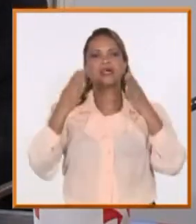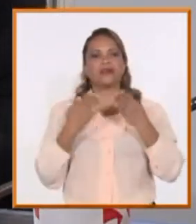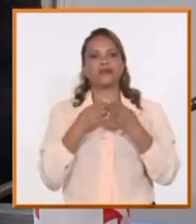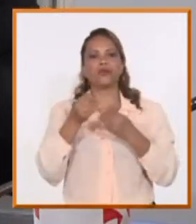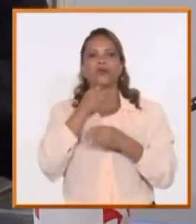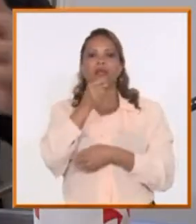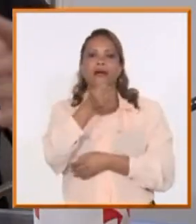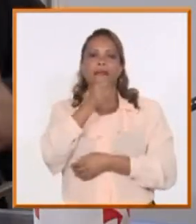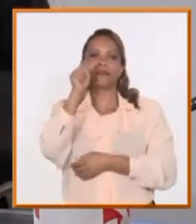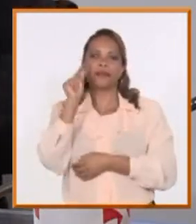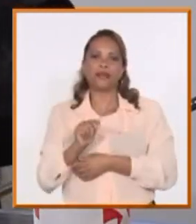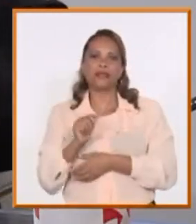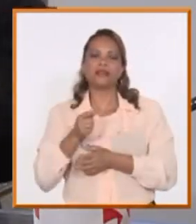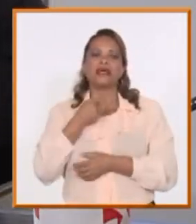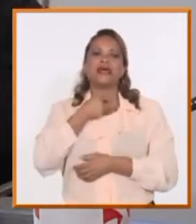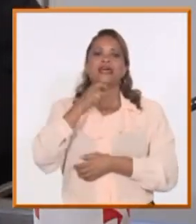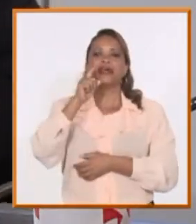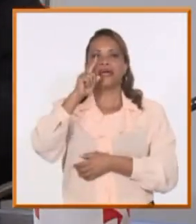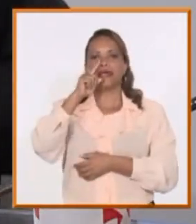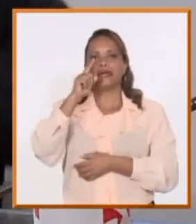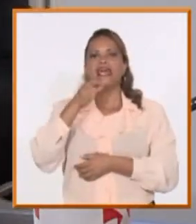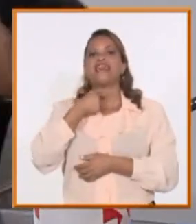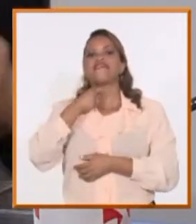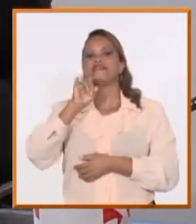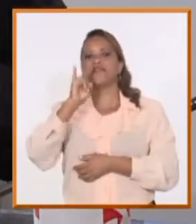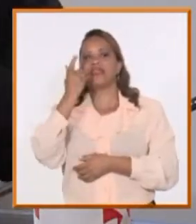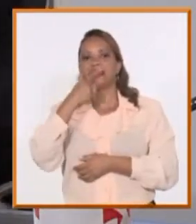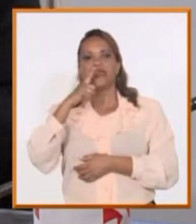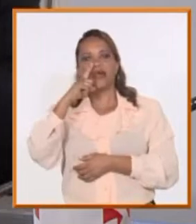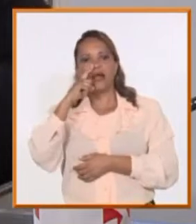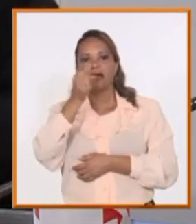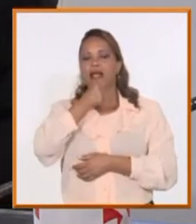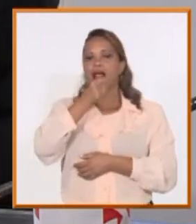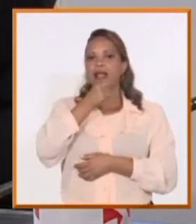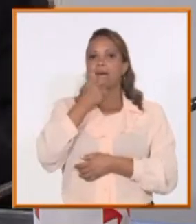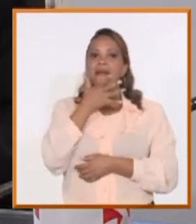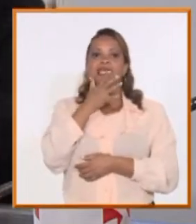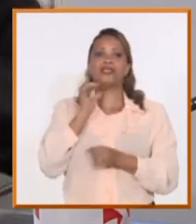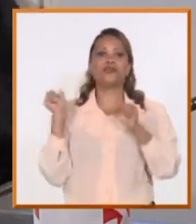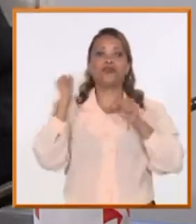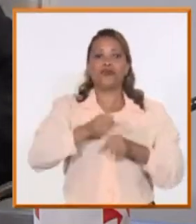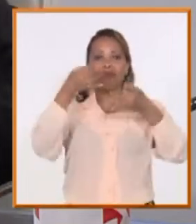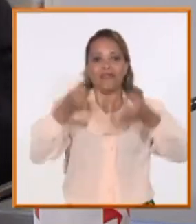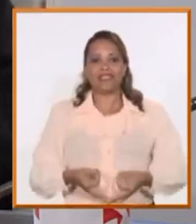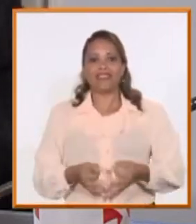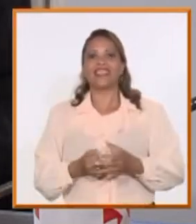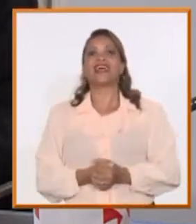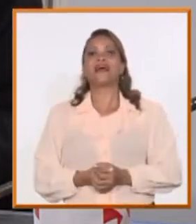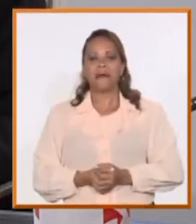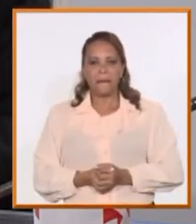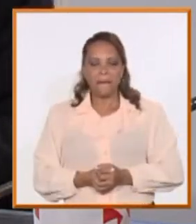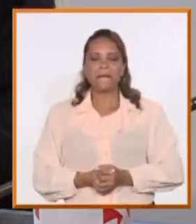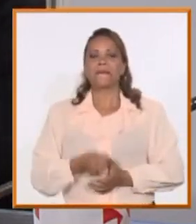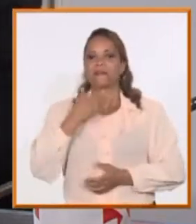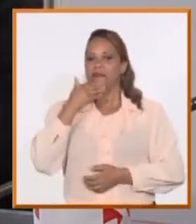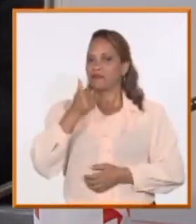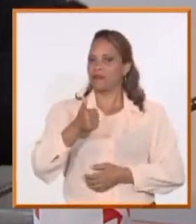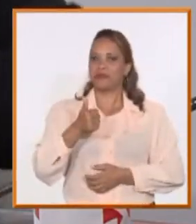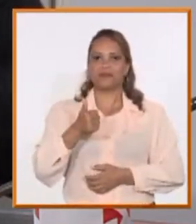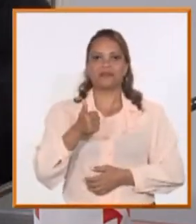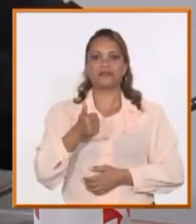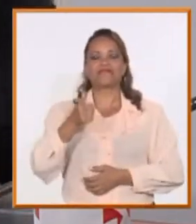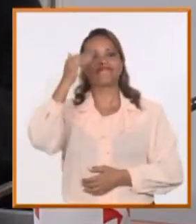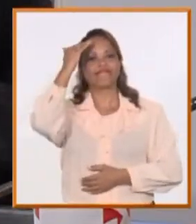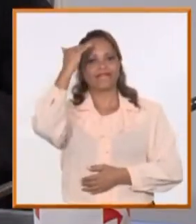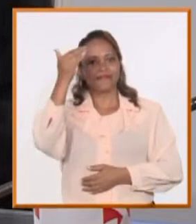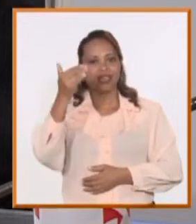prensa, a Evian, que de verdad narró, que parecía un judoka de verdad, y de verdad que darle